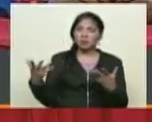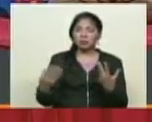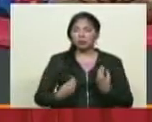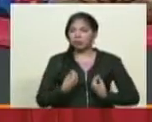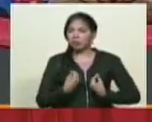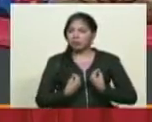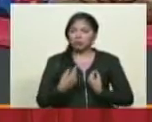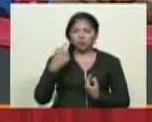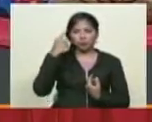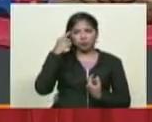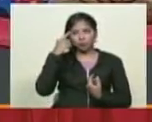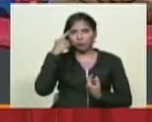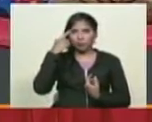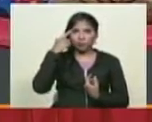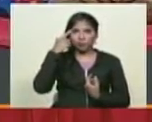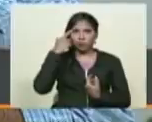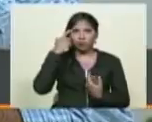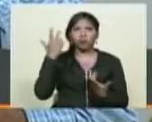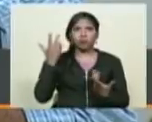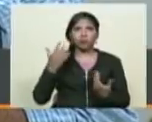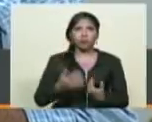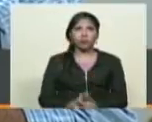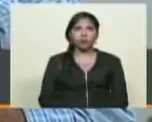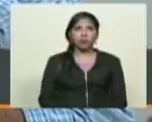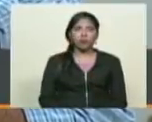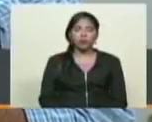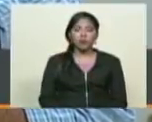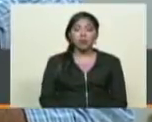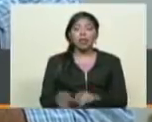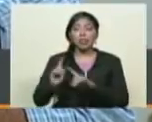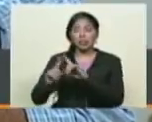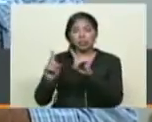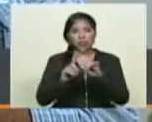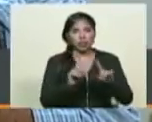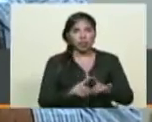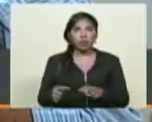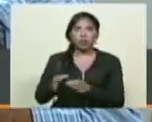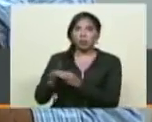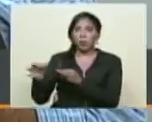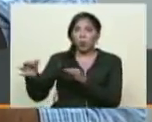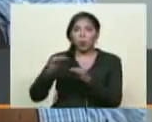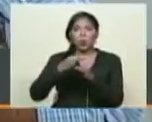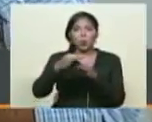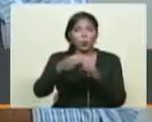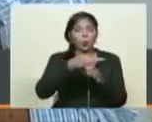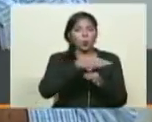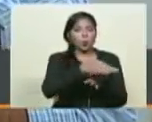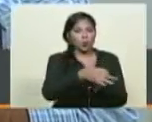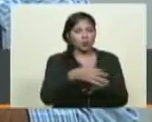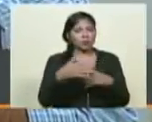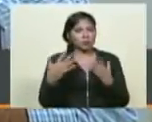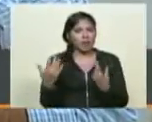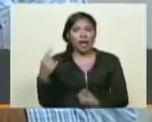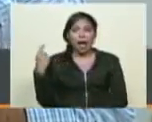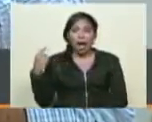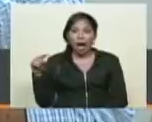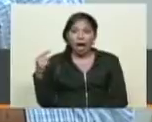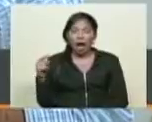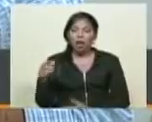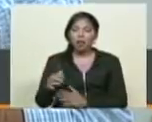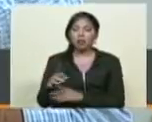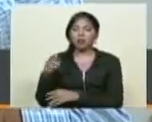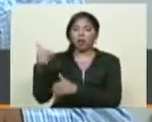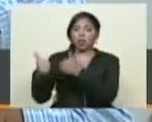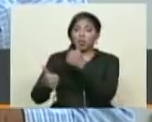es lo siguiente. En varios municipios existe el candidato del Partido Socialista Unido